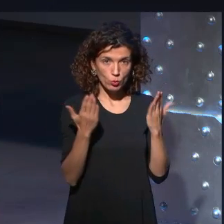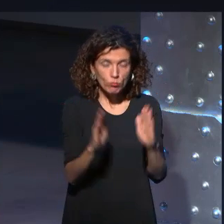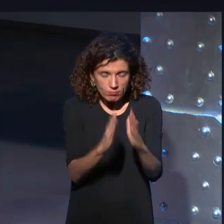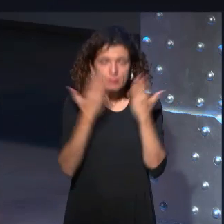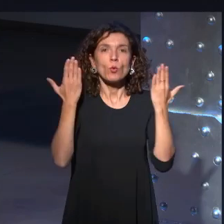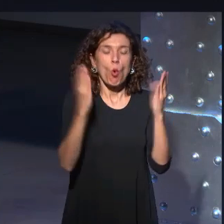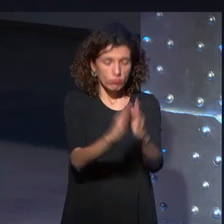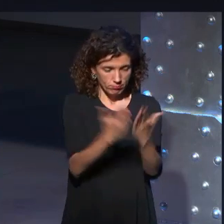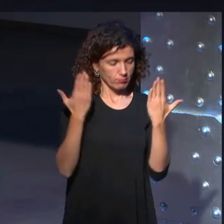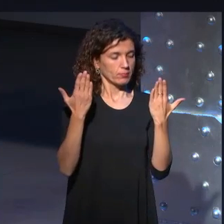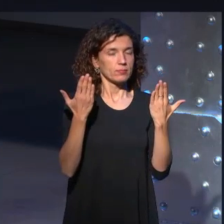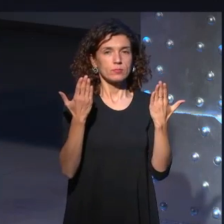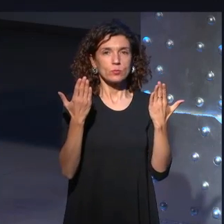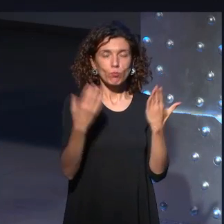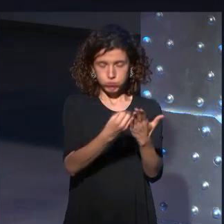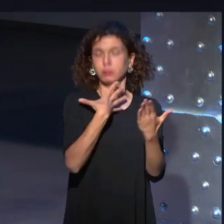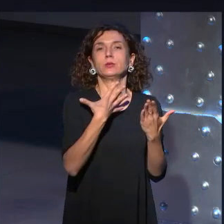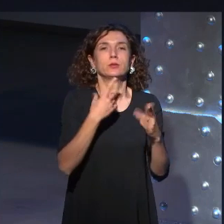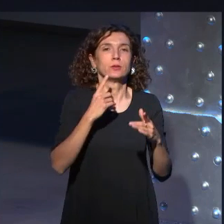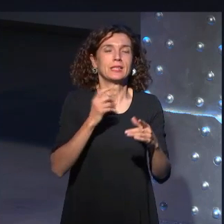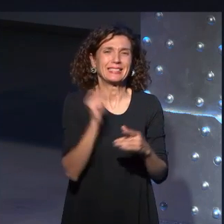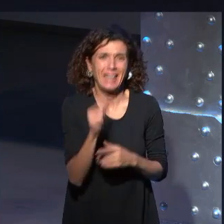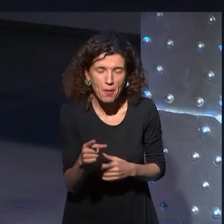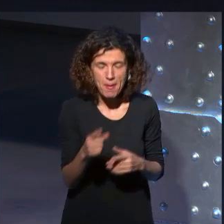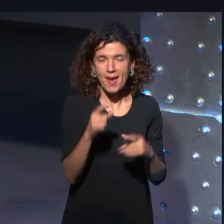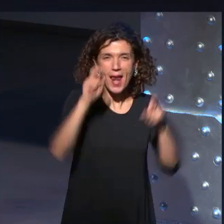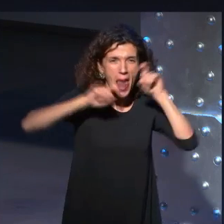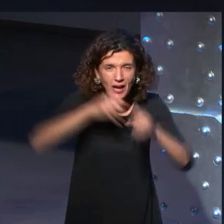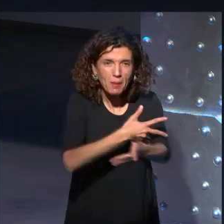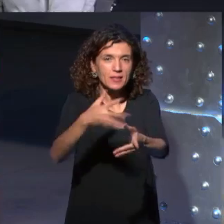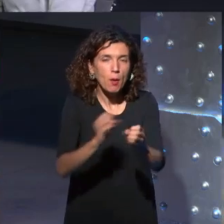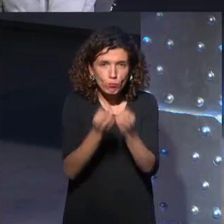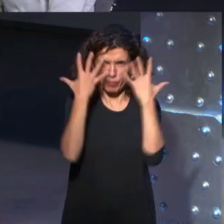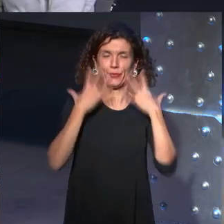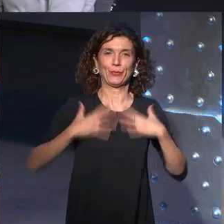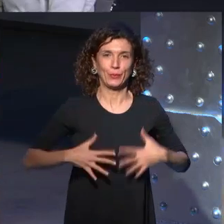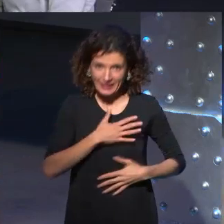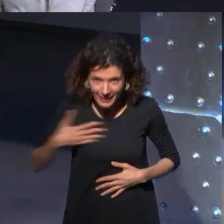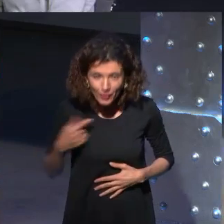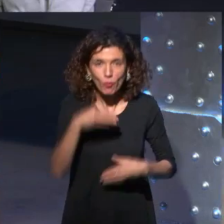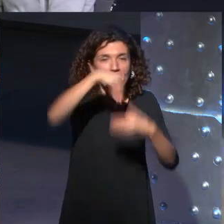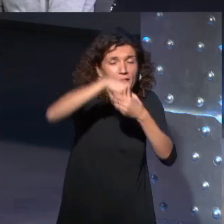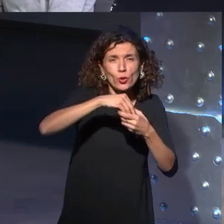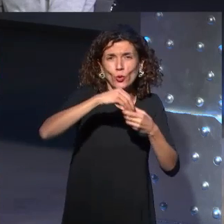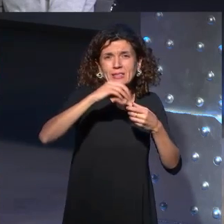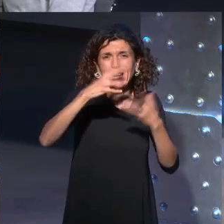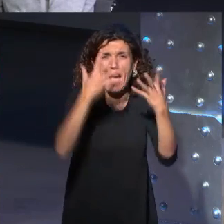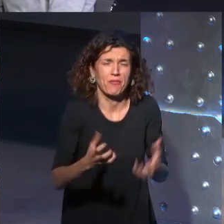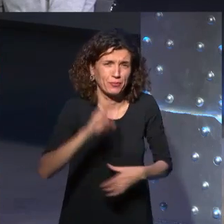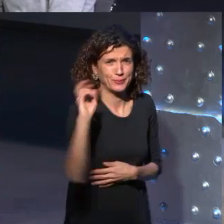algo. Se salpiquen de sangre o de semen o de lágrimas o de flujos vaginales. Pues está lleno, está lleno.